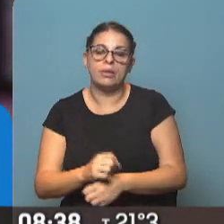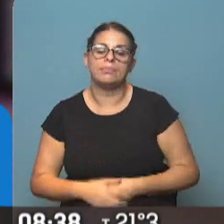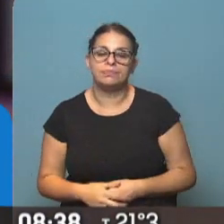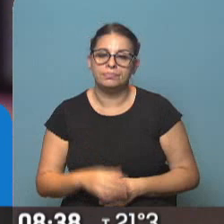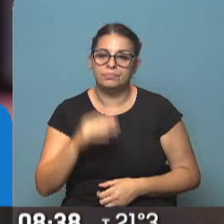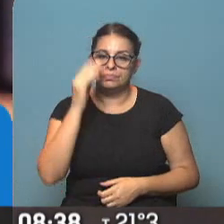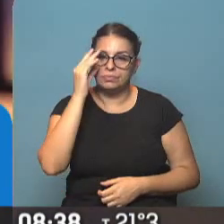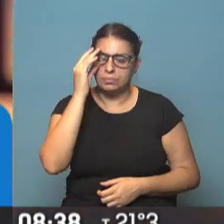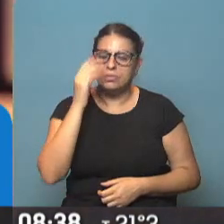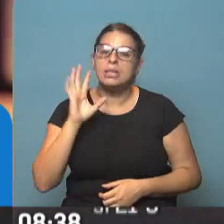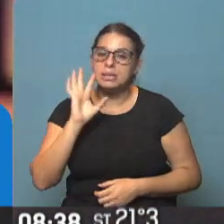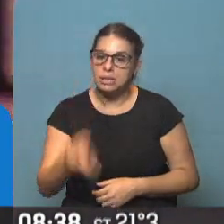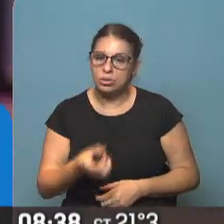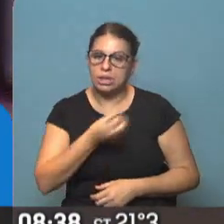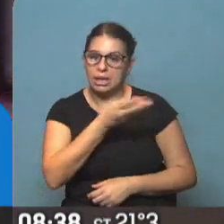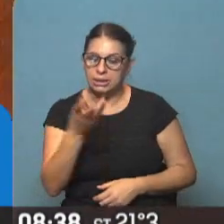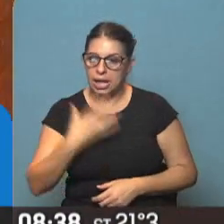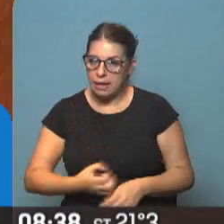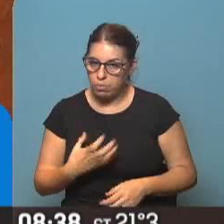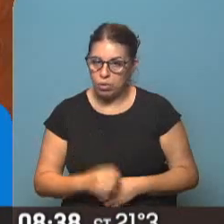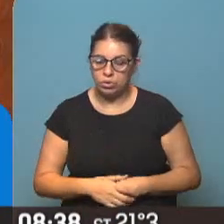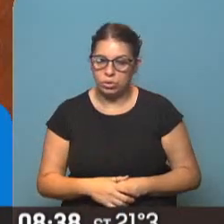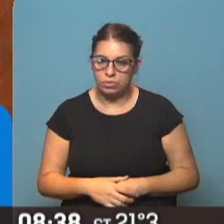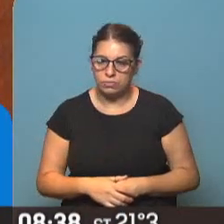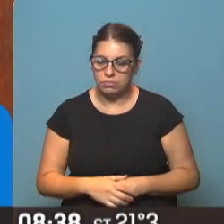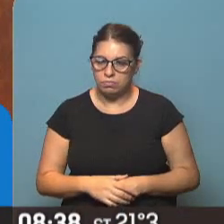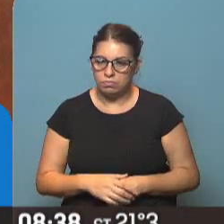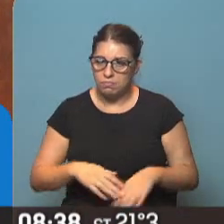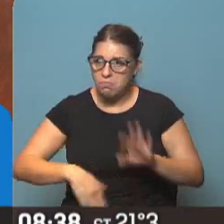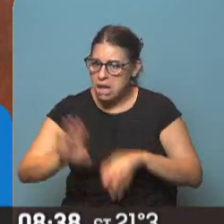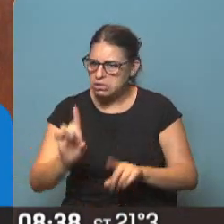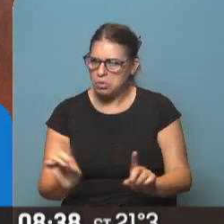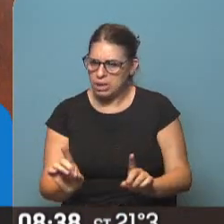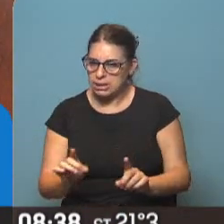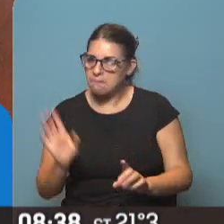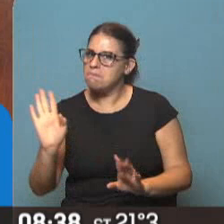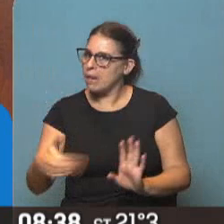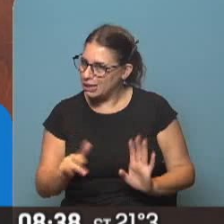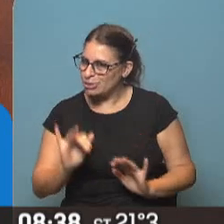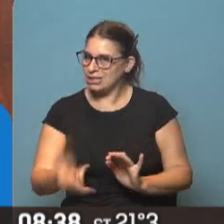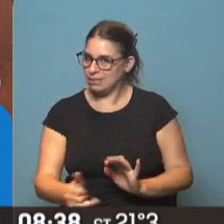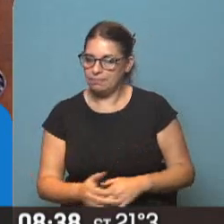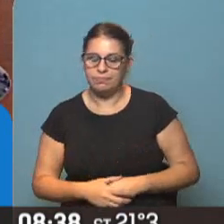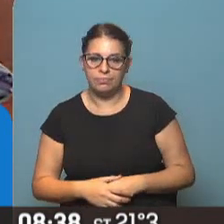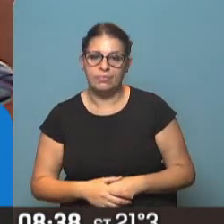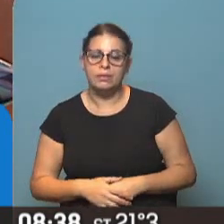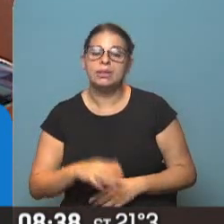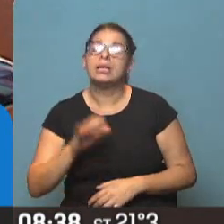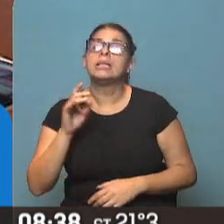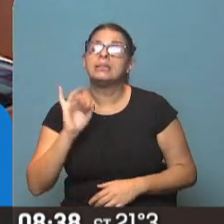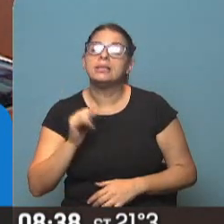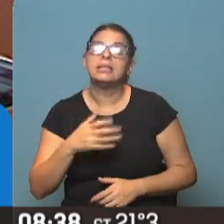se ha visto que la cantidad de abortos no no es mayor al contraer al contrario ha descendido